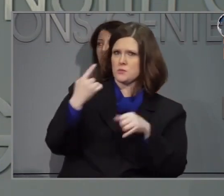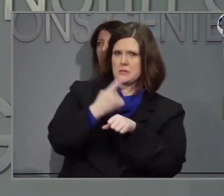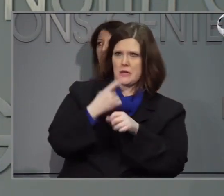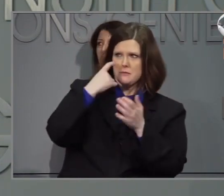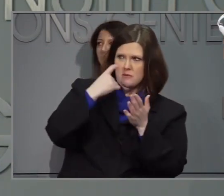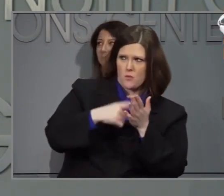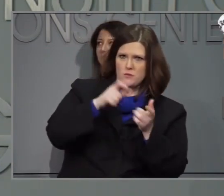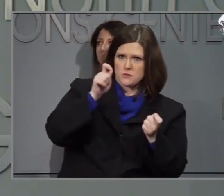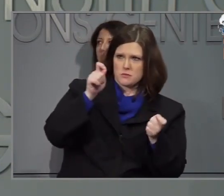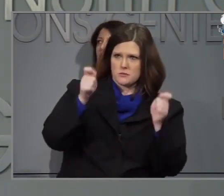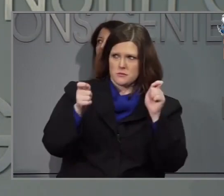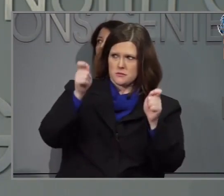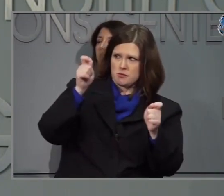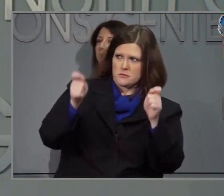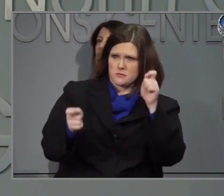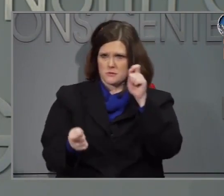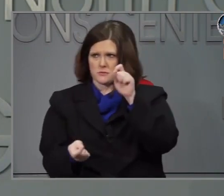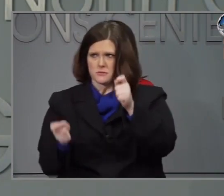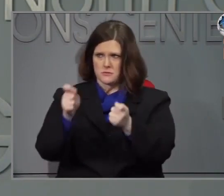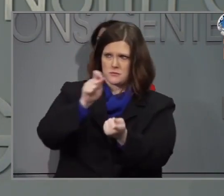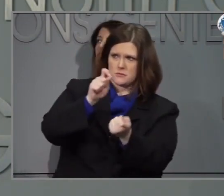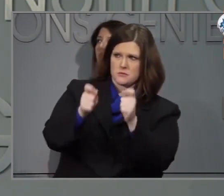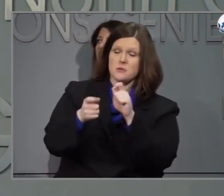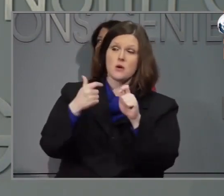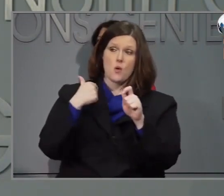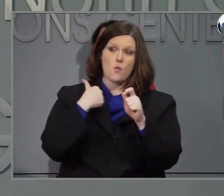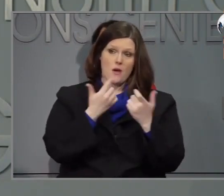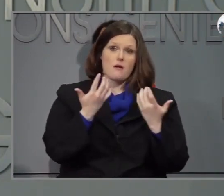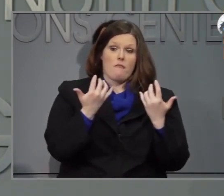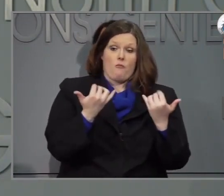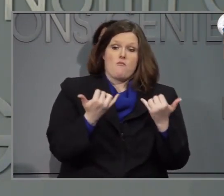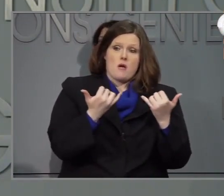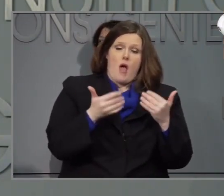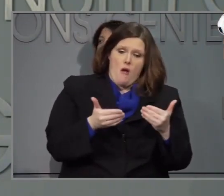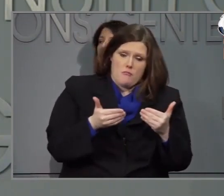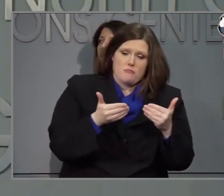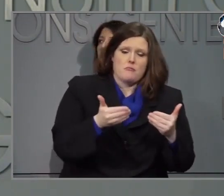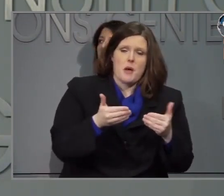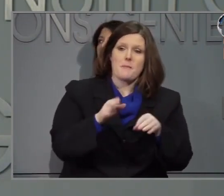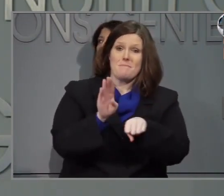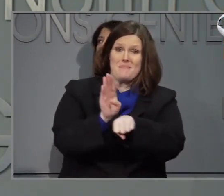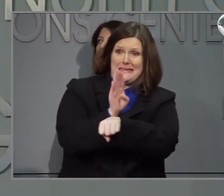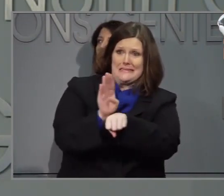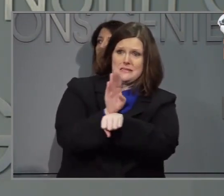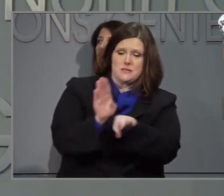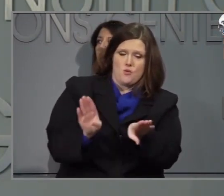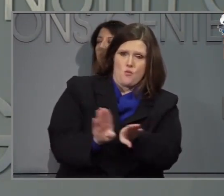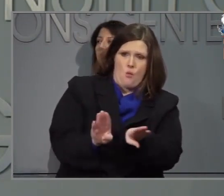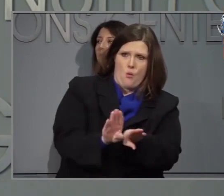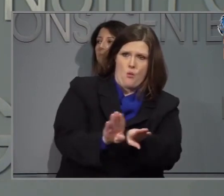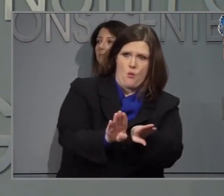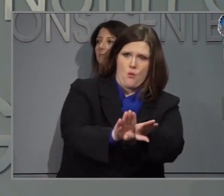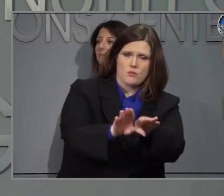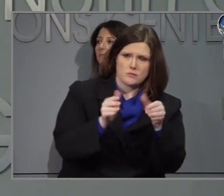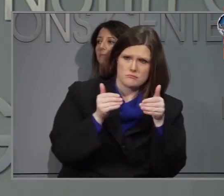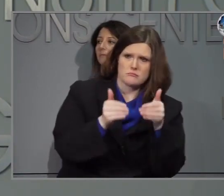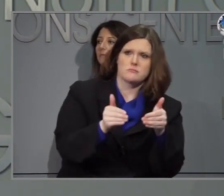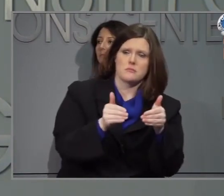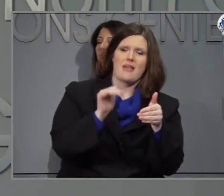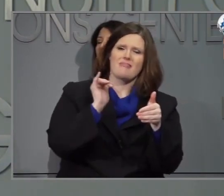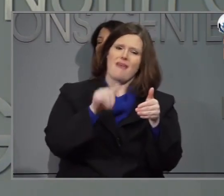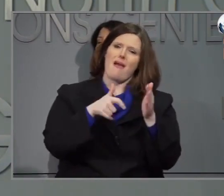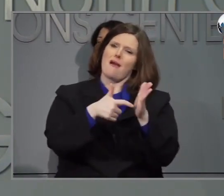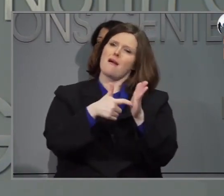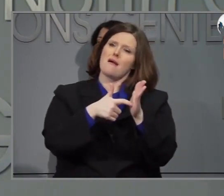esta situación sigue evolucionando constantemente hemos cerrado una serie de negocios que ofrecen